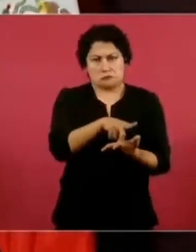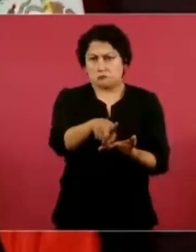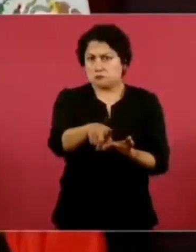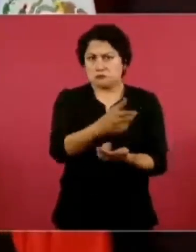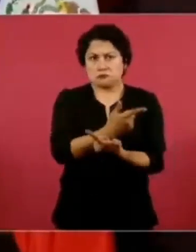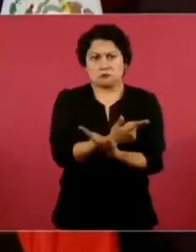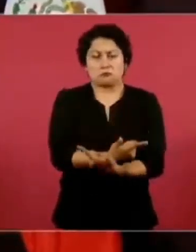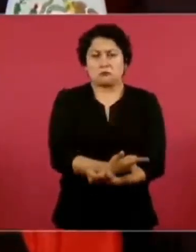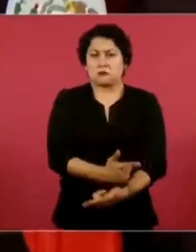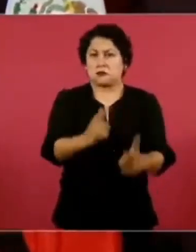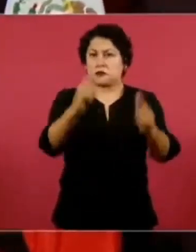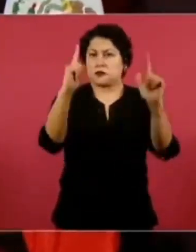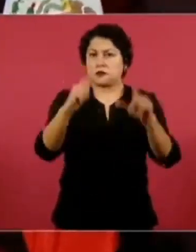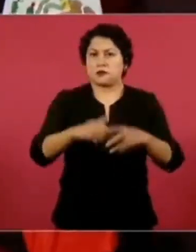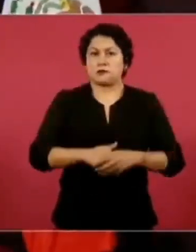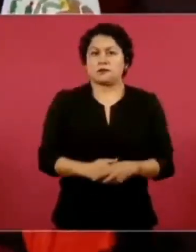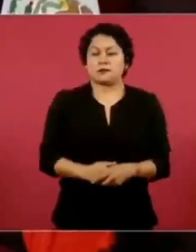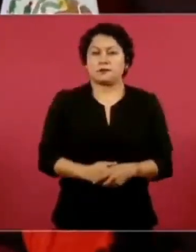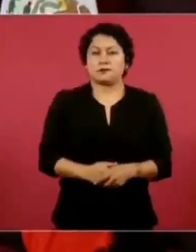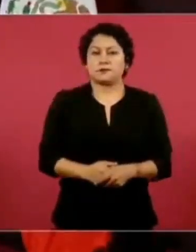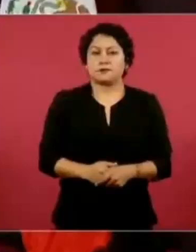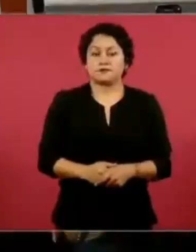Son libres.